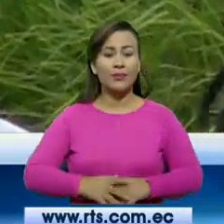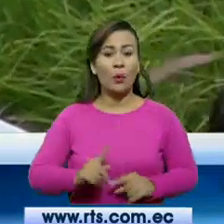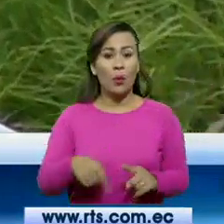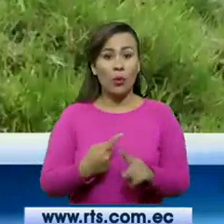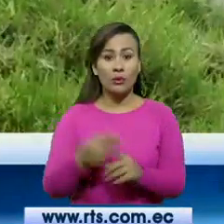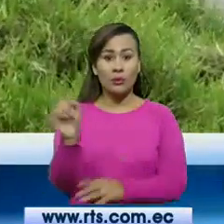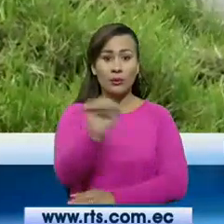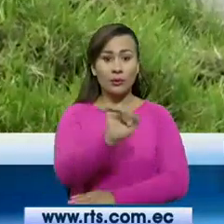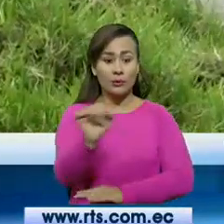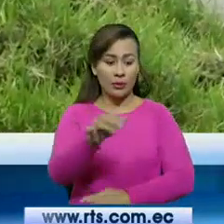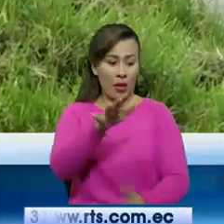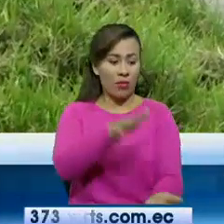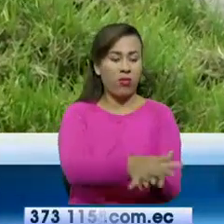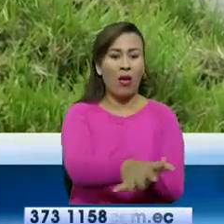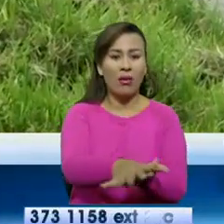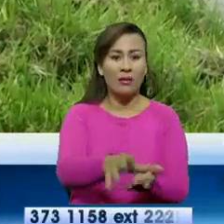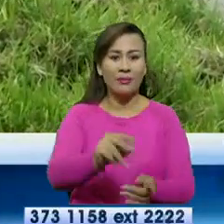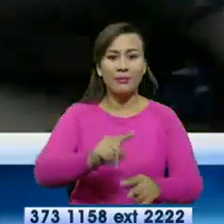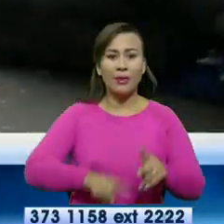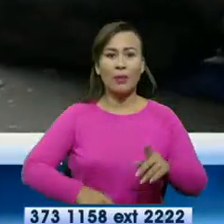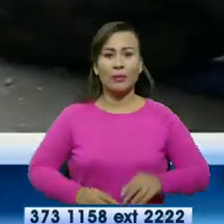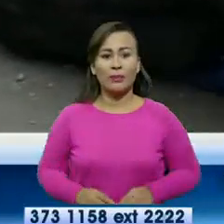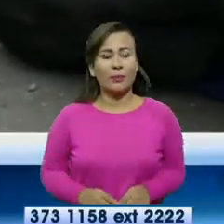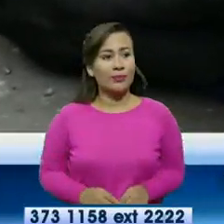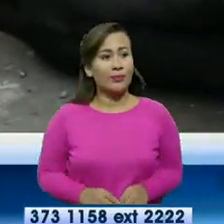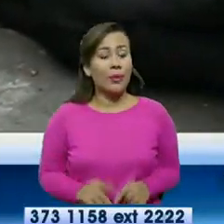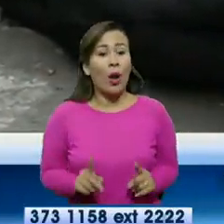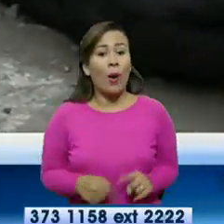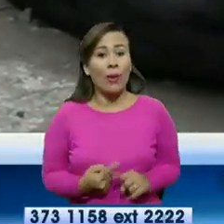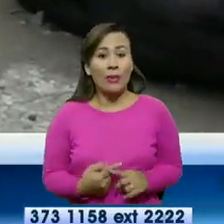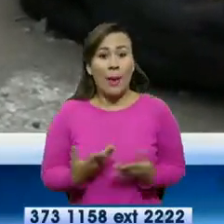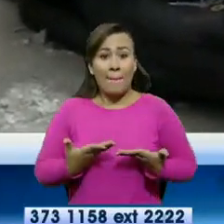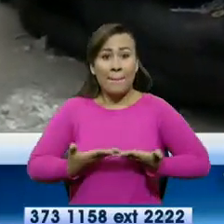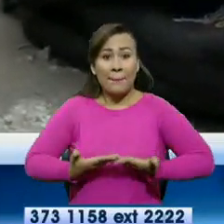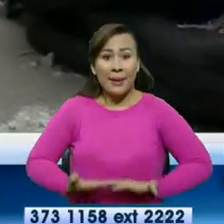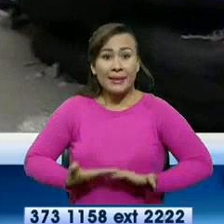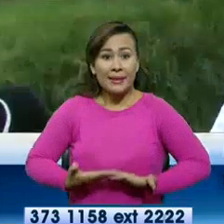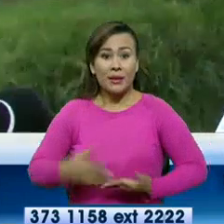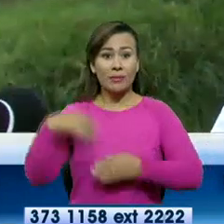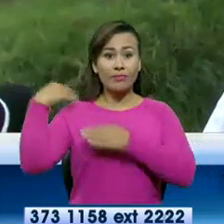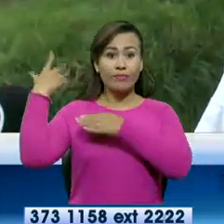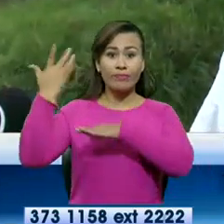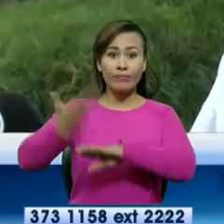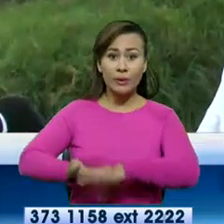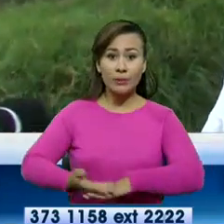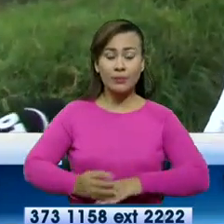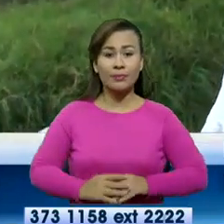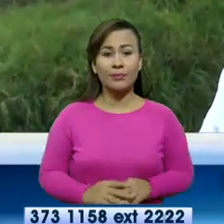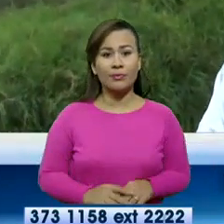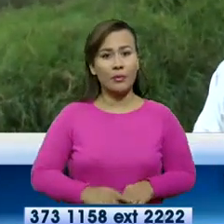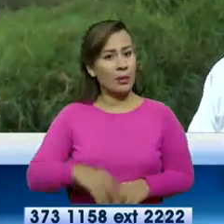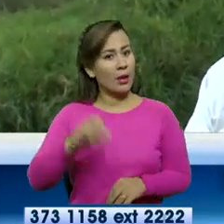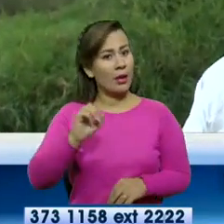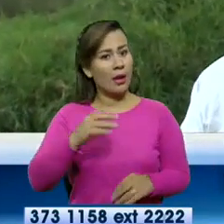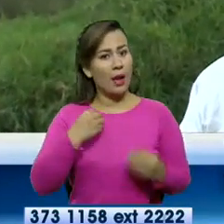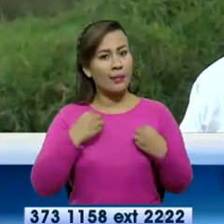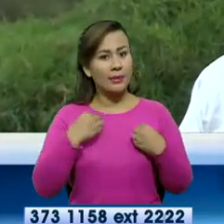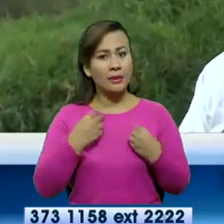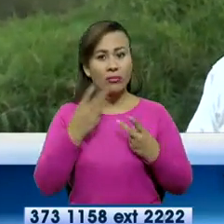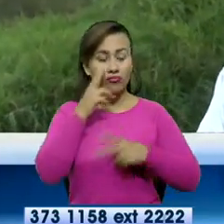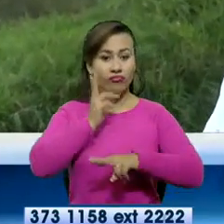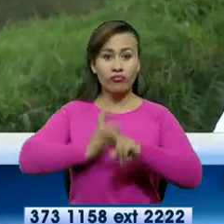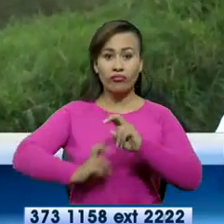llanta ya no pudo y justo con el peso de la madera más se va contra la peña. La cual se tomó el respectivo